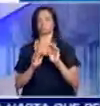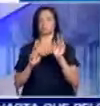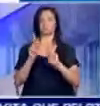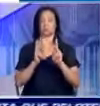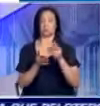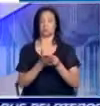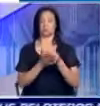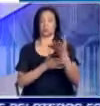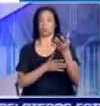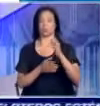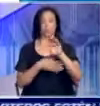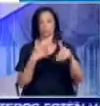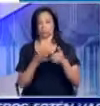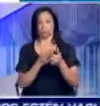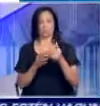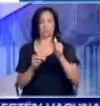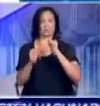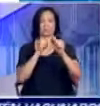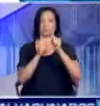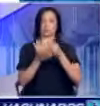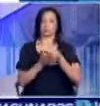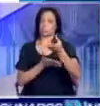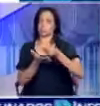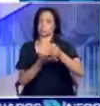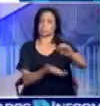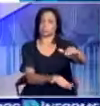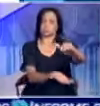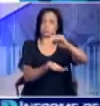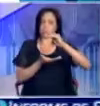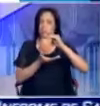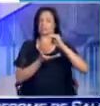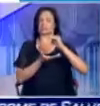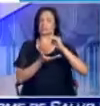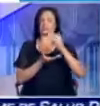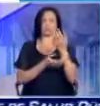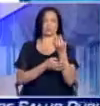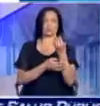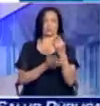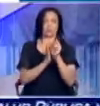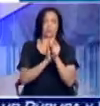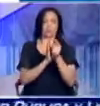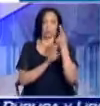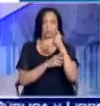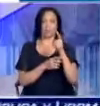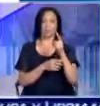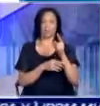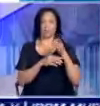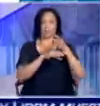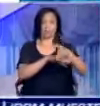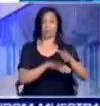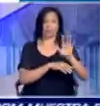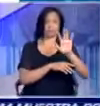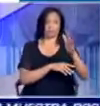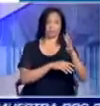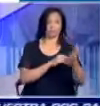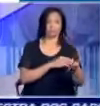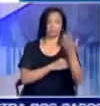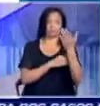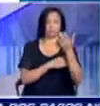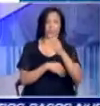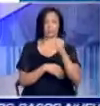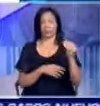gente puede comprar toda la bebida que quiera toda en las 14 horas que tiene a partir de las 5 de la